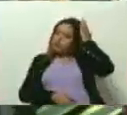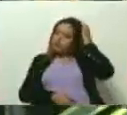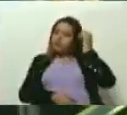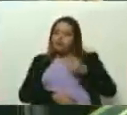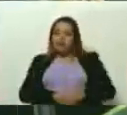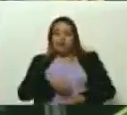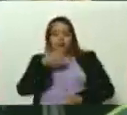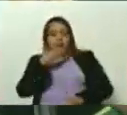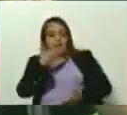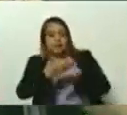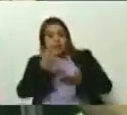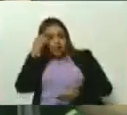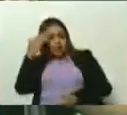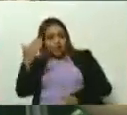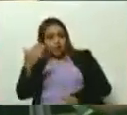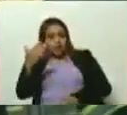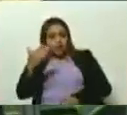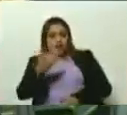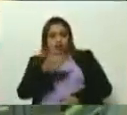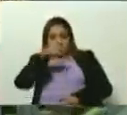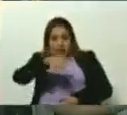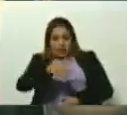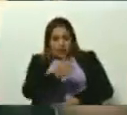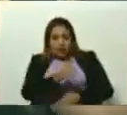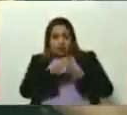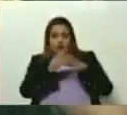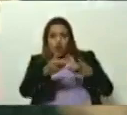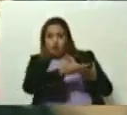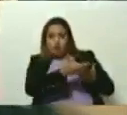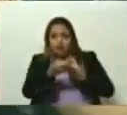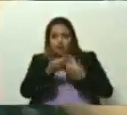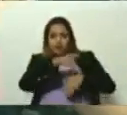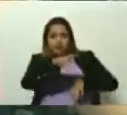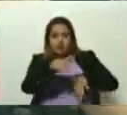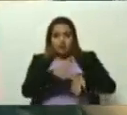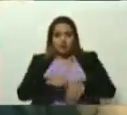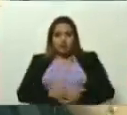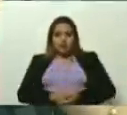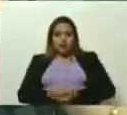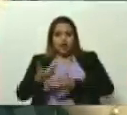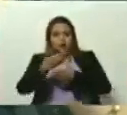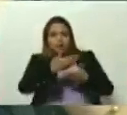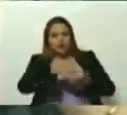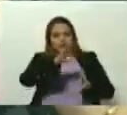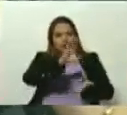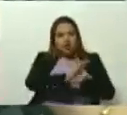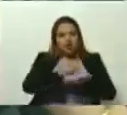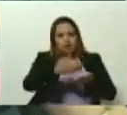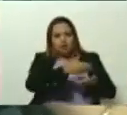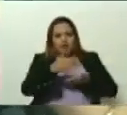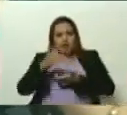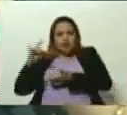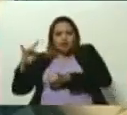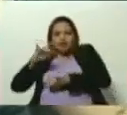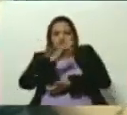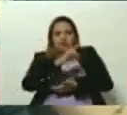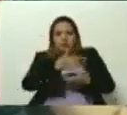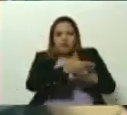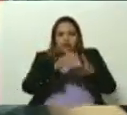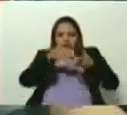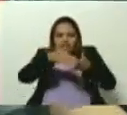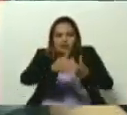chévere. Bueno, estamos aquí en la representación de todos los bomberos a nivel nacional. Bomberos urbanos, bomberos aeronáuticos, bomberos